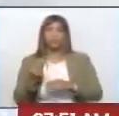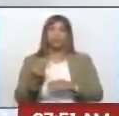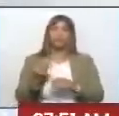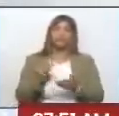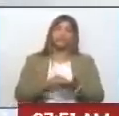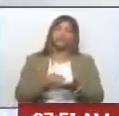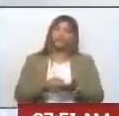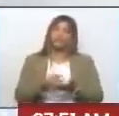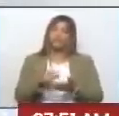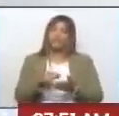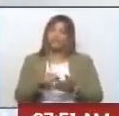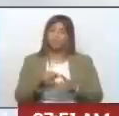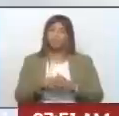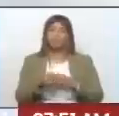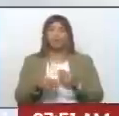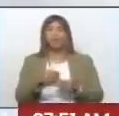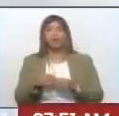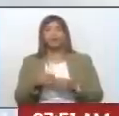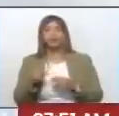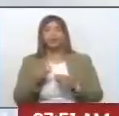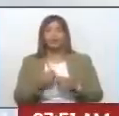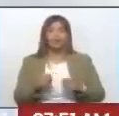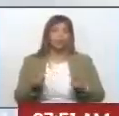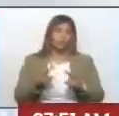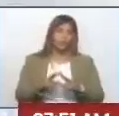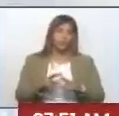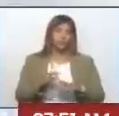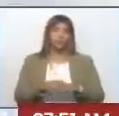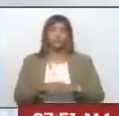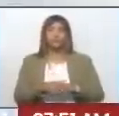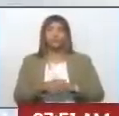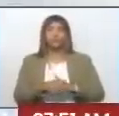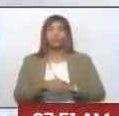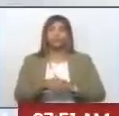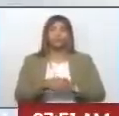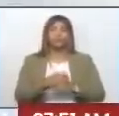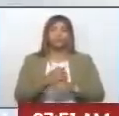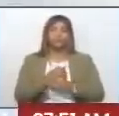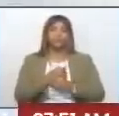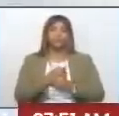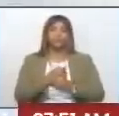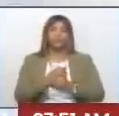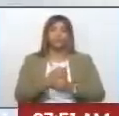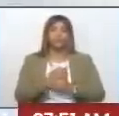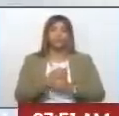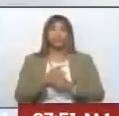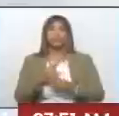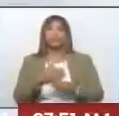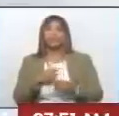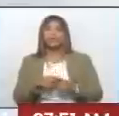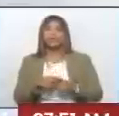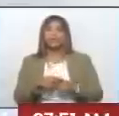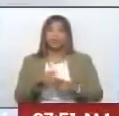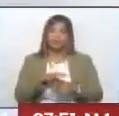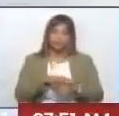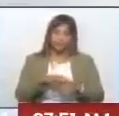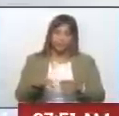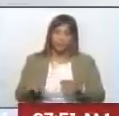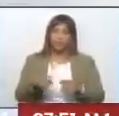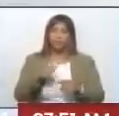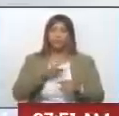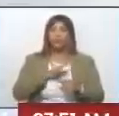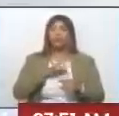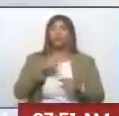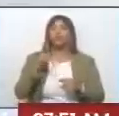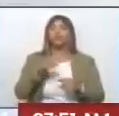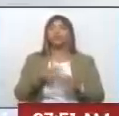estos instrumentos de las Naciones Unidas, estas entidades, en realidad lo que son es un brazo alargado de los Estados